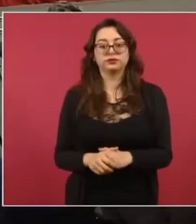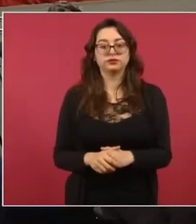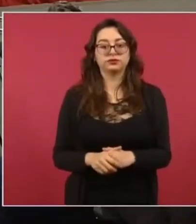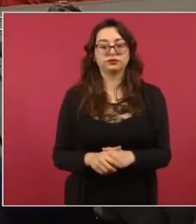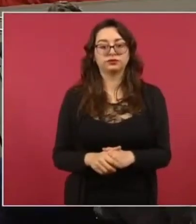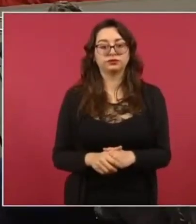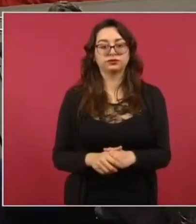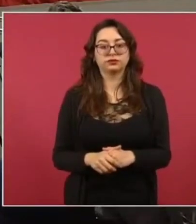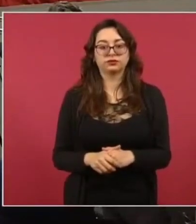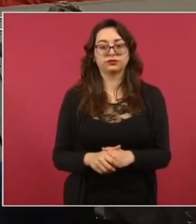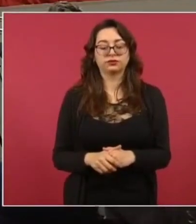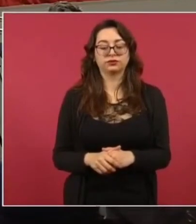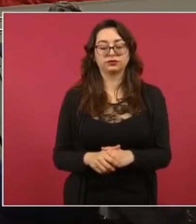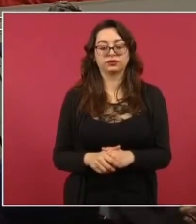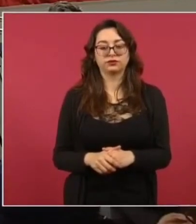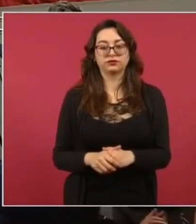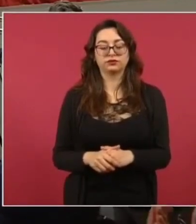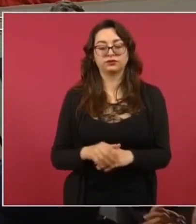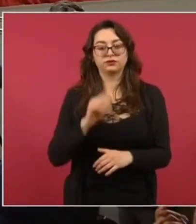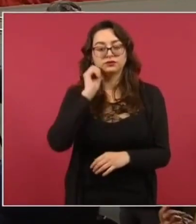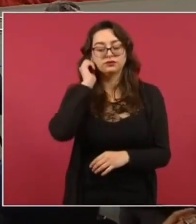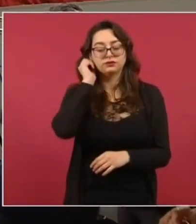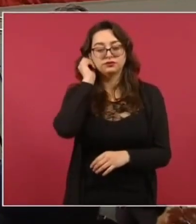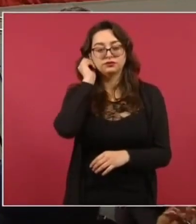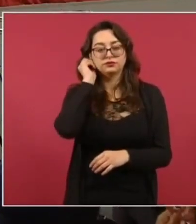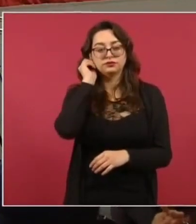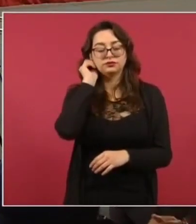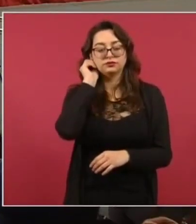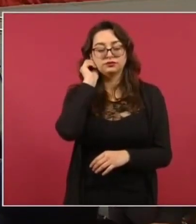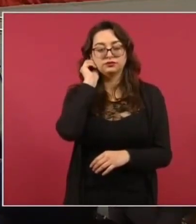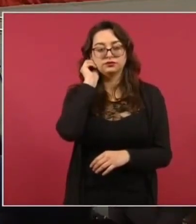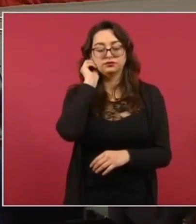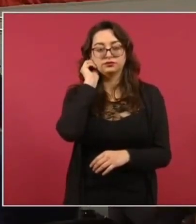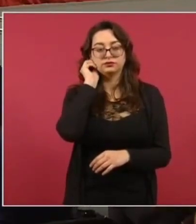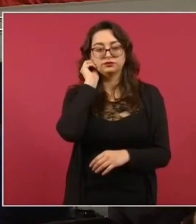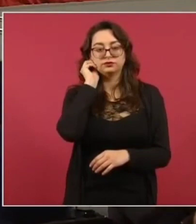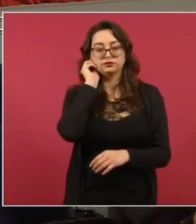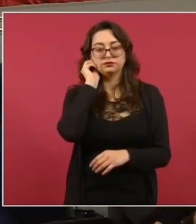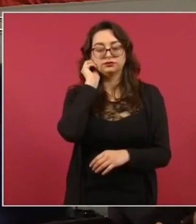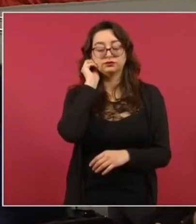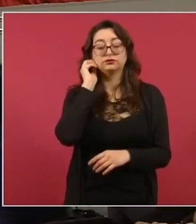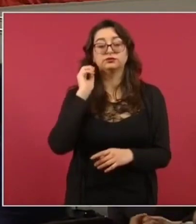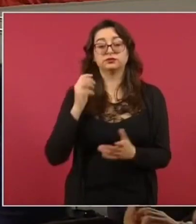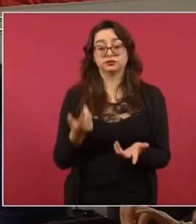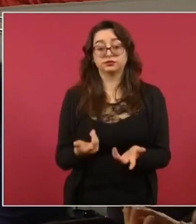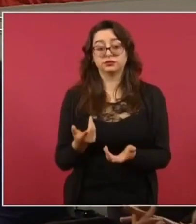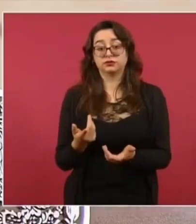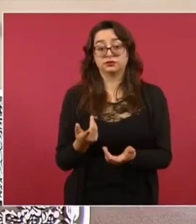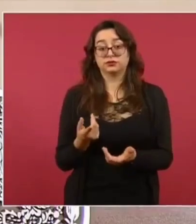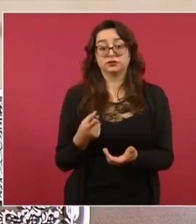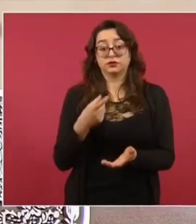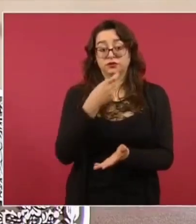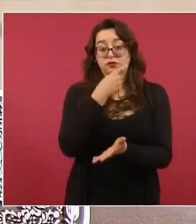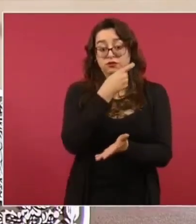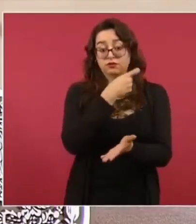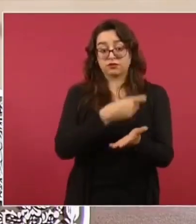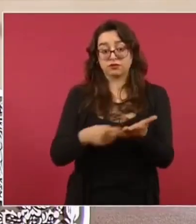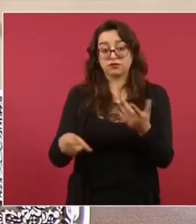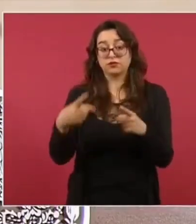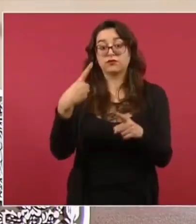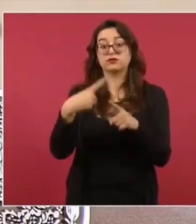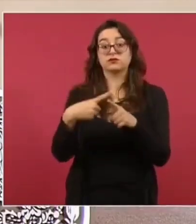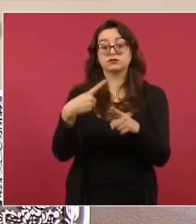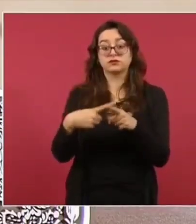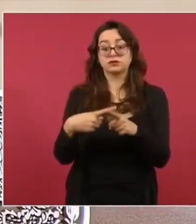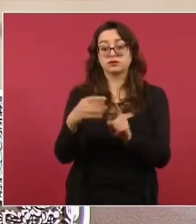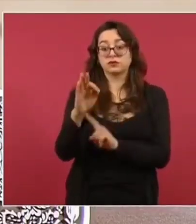En la estructura de operación de esta transacción, Fonadín es el adquirente.